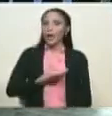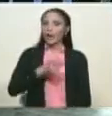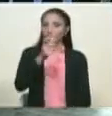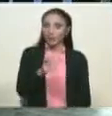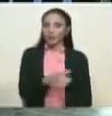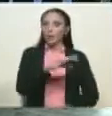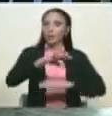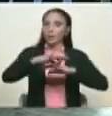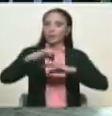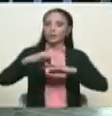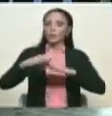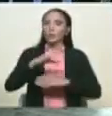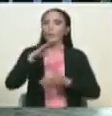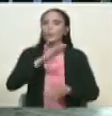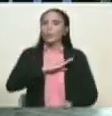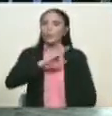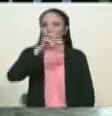Falcón.